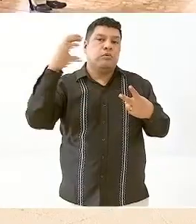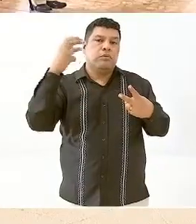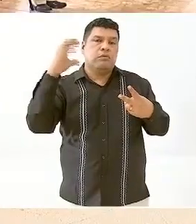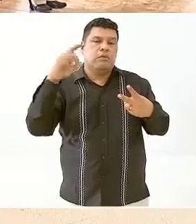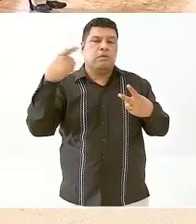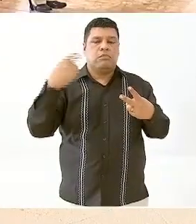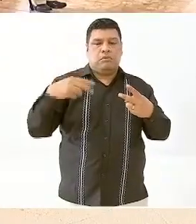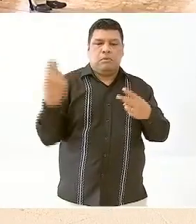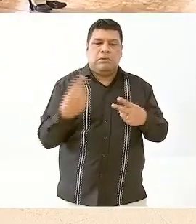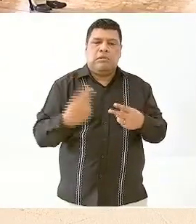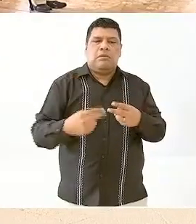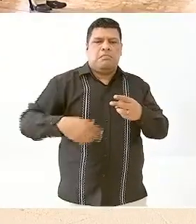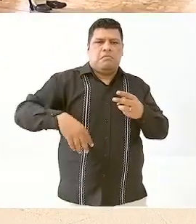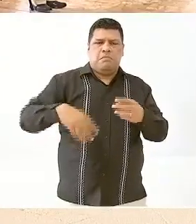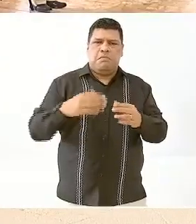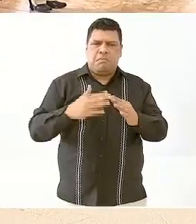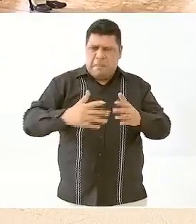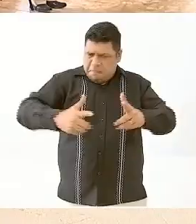modernizar el ferrocarril,